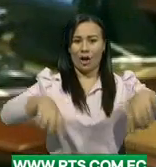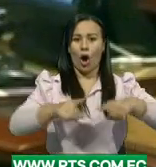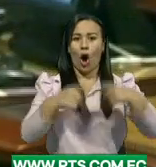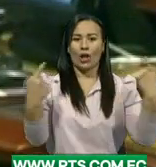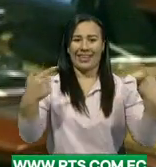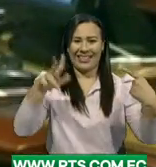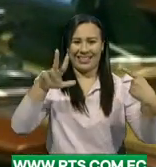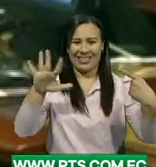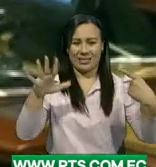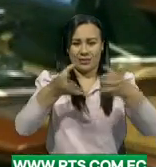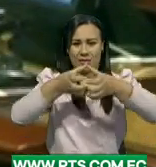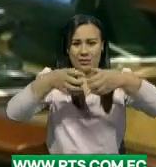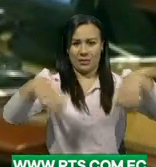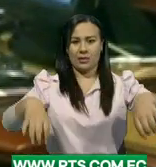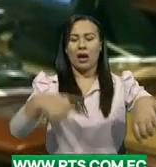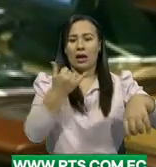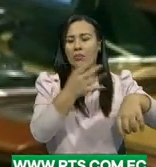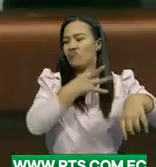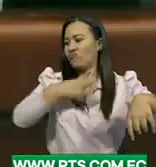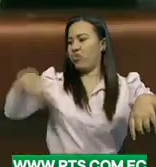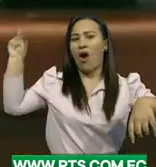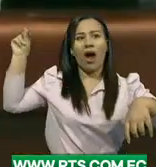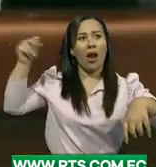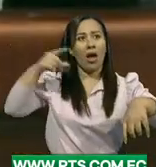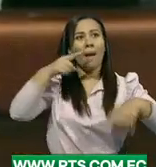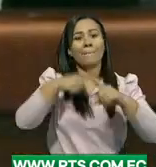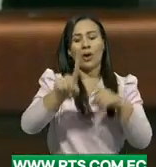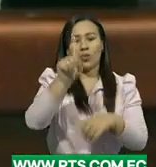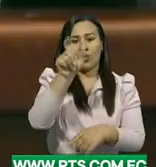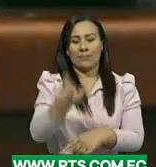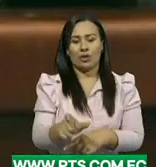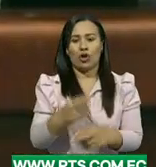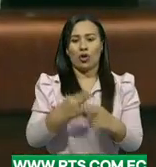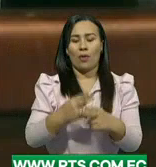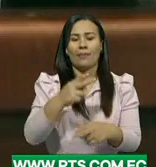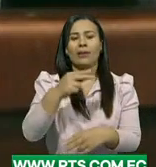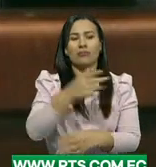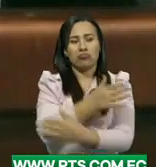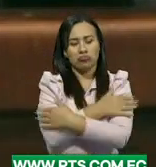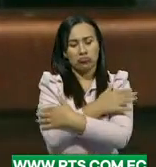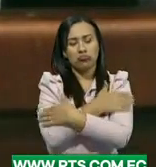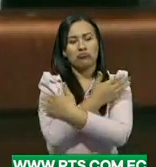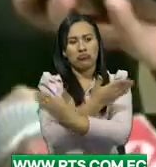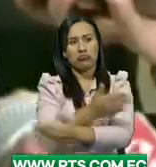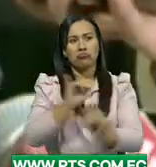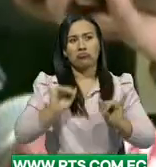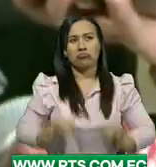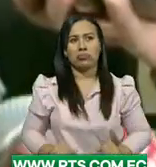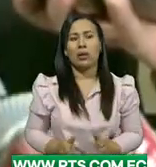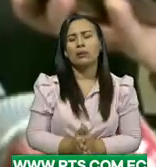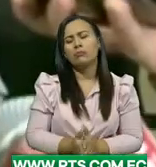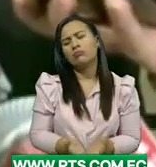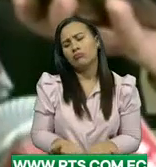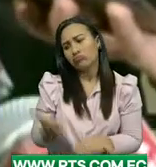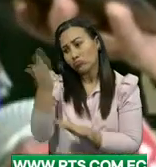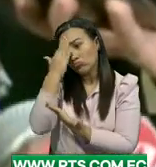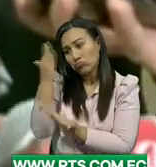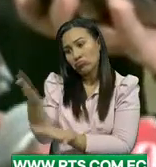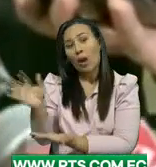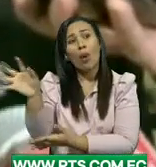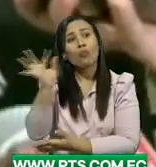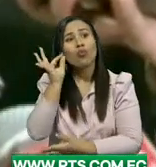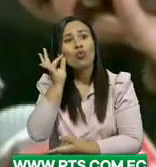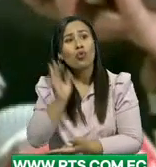Martínez. El legislador José Chalá fue de los pocos que felicitó a la fiscal Salazar y permaneció dentro del Pleno. Es un mérito.